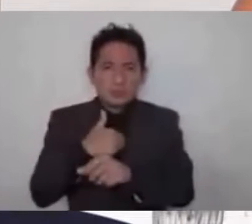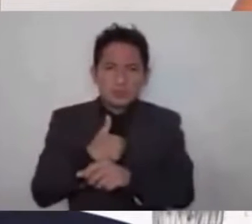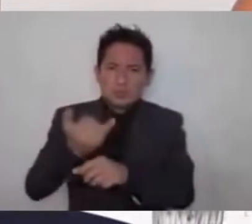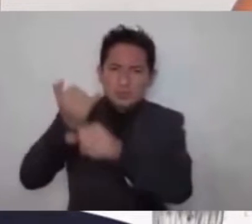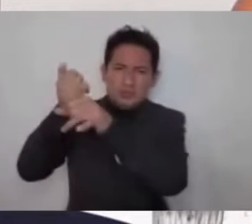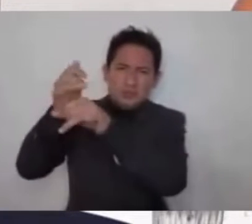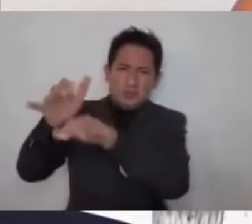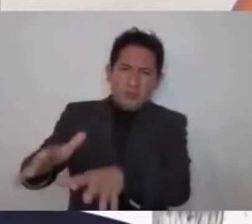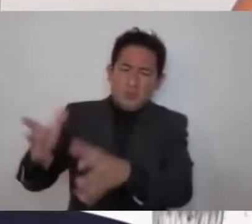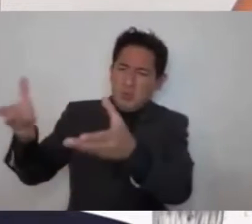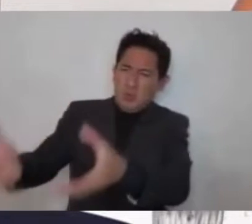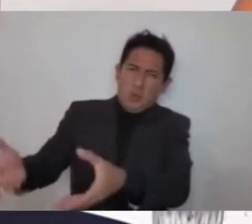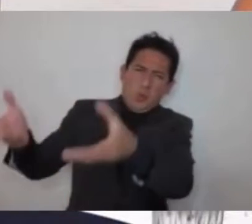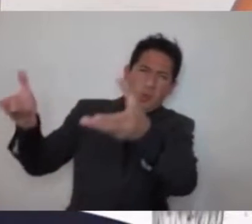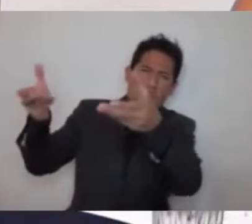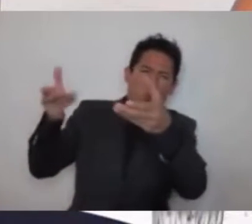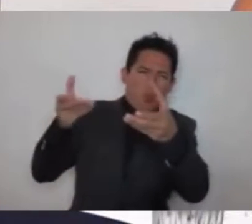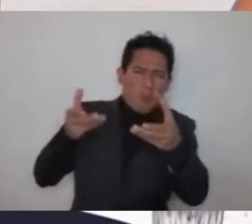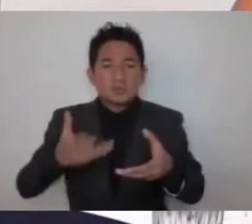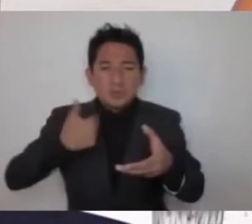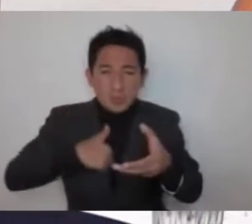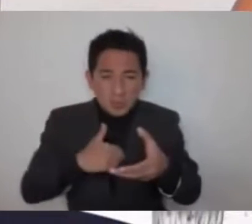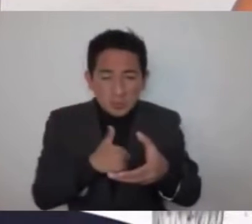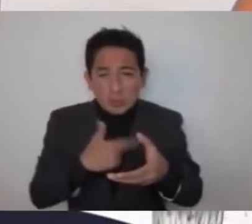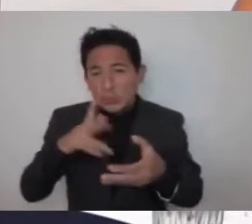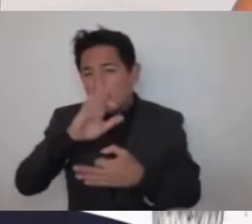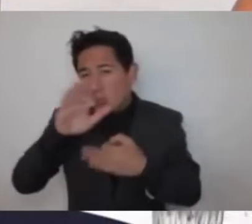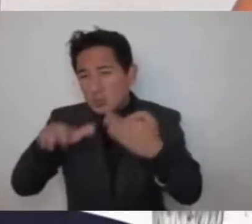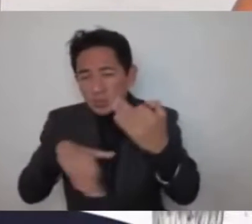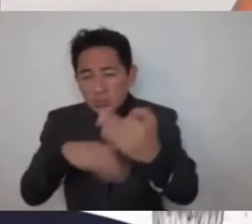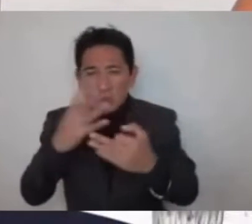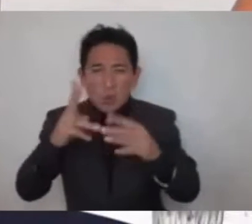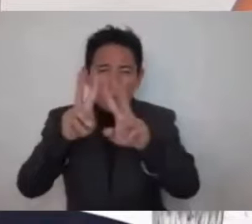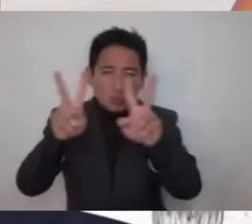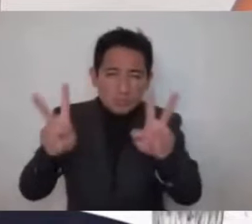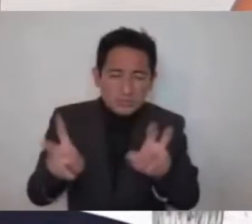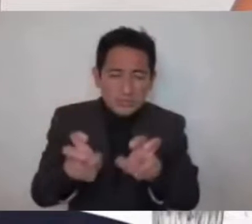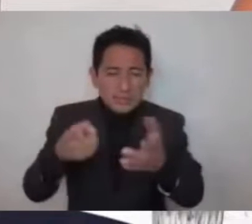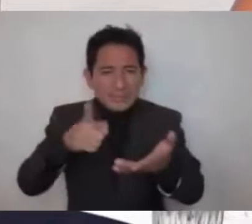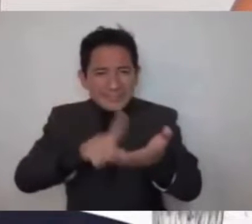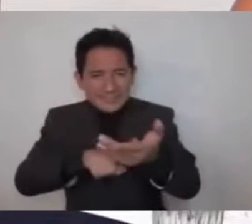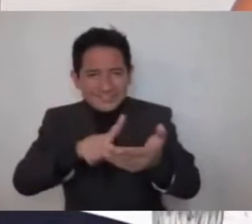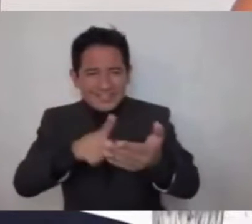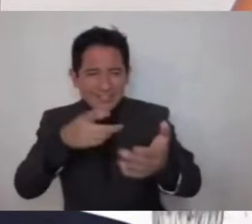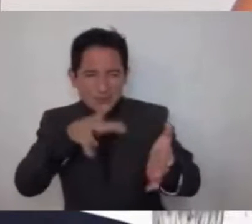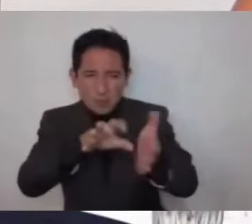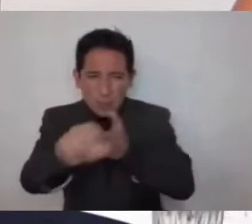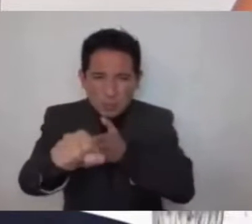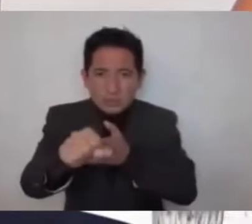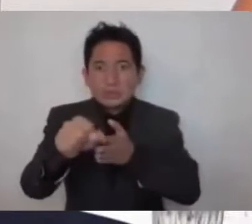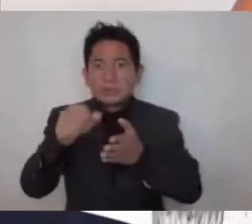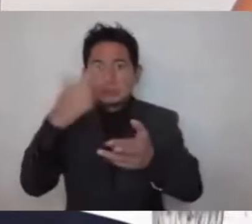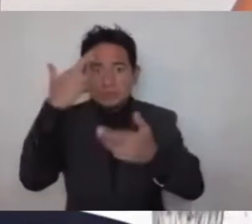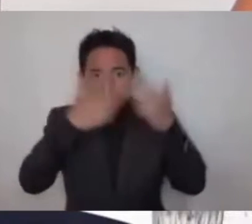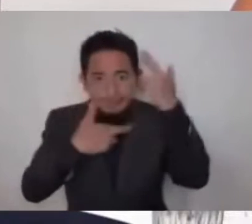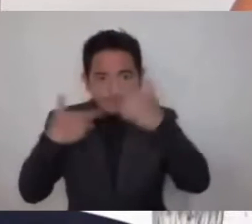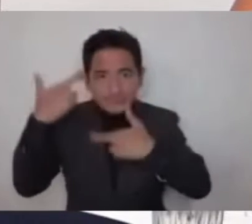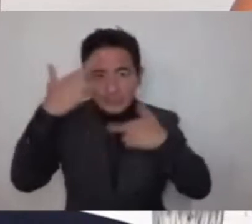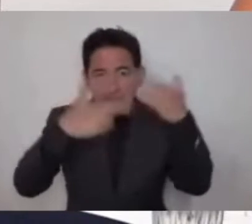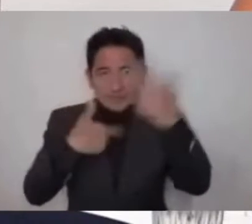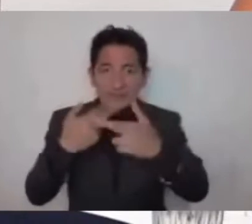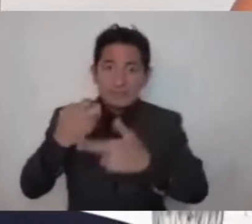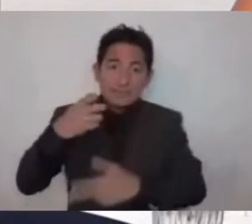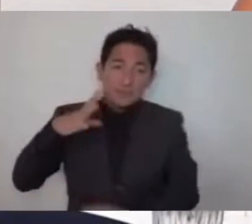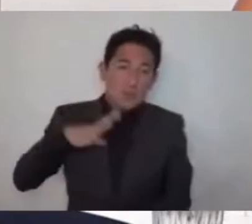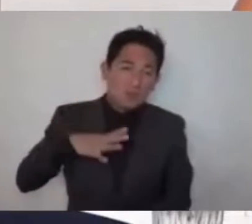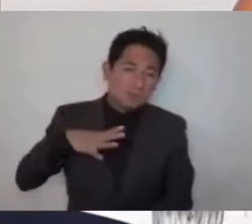también cómo se eso fue un reto Cómo se compatibiliza con las reglas del nuevo sistema de J el nuevo sistema de